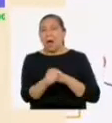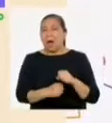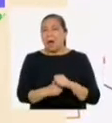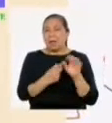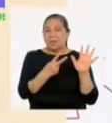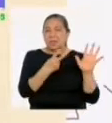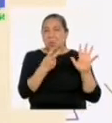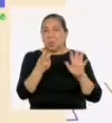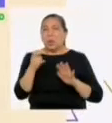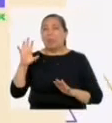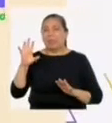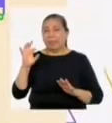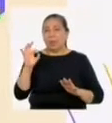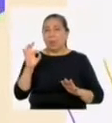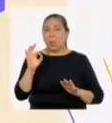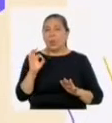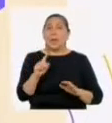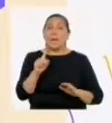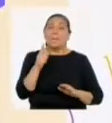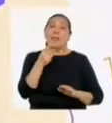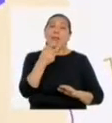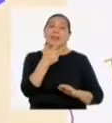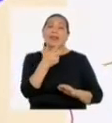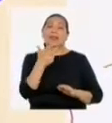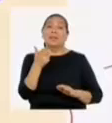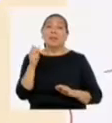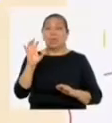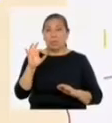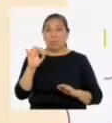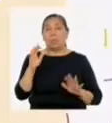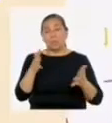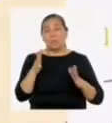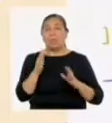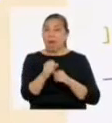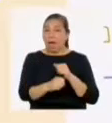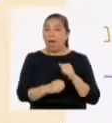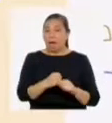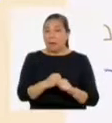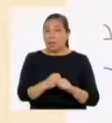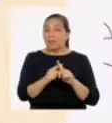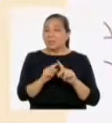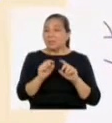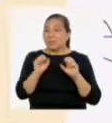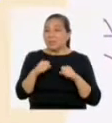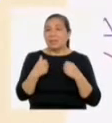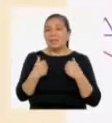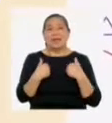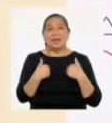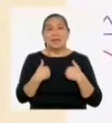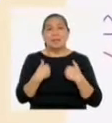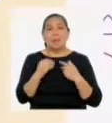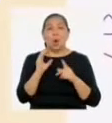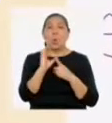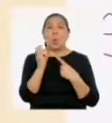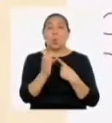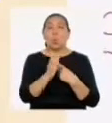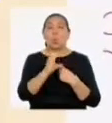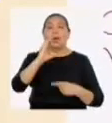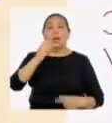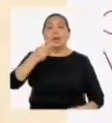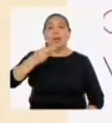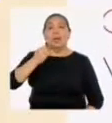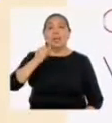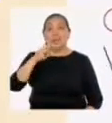los años 750 y 1350. Asimismo, tenemos a la cultura